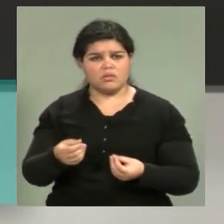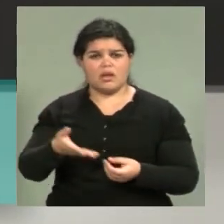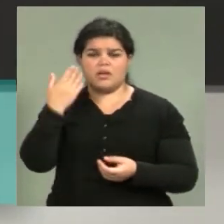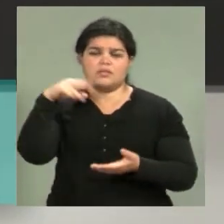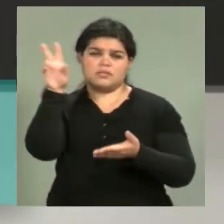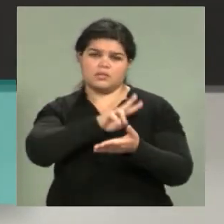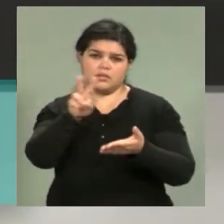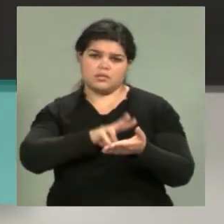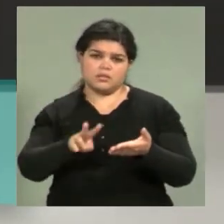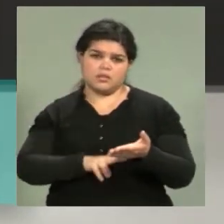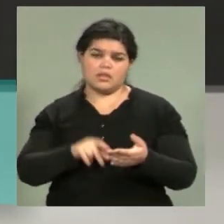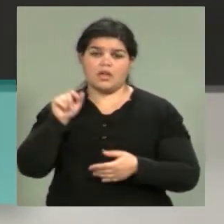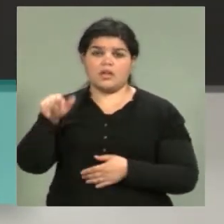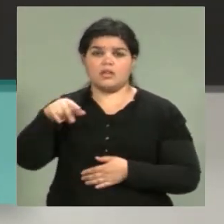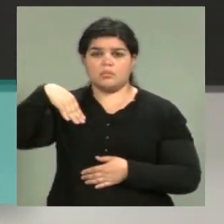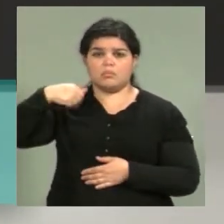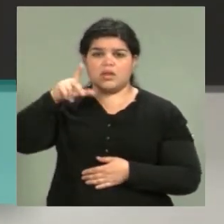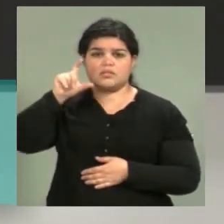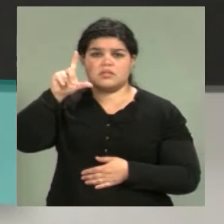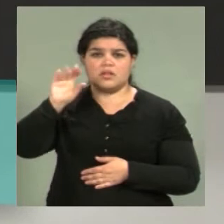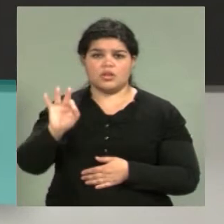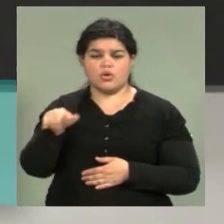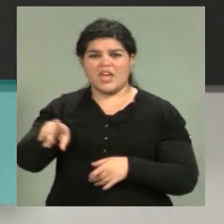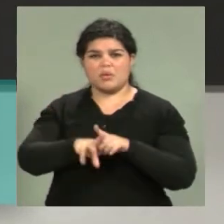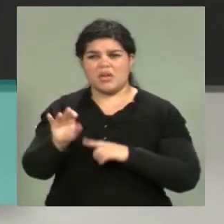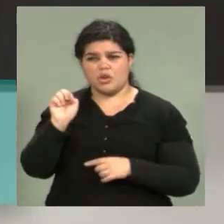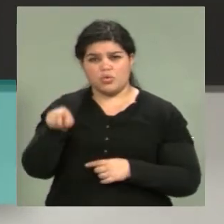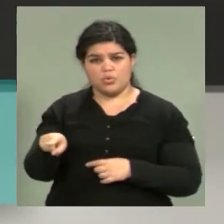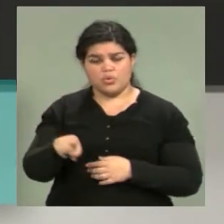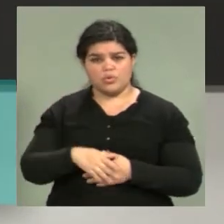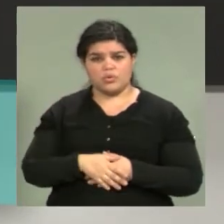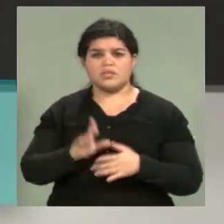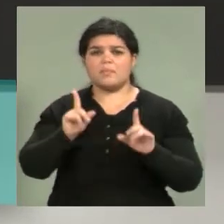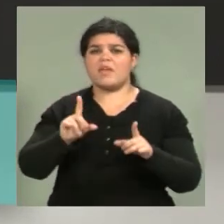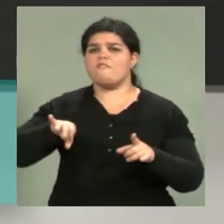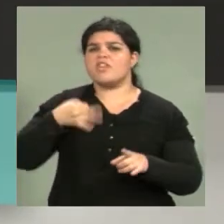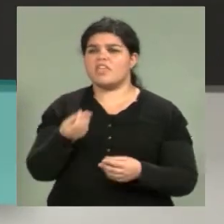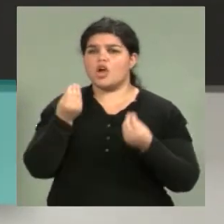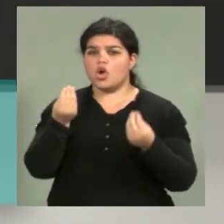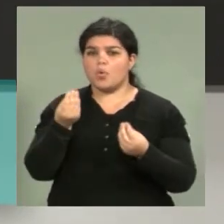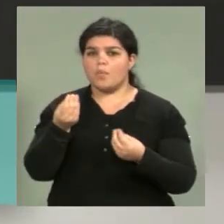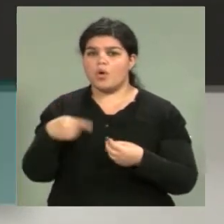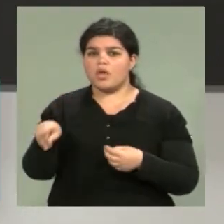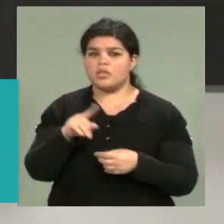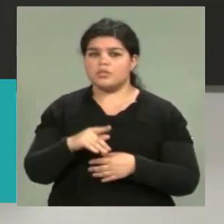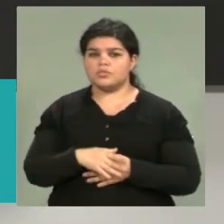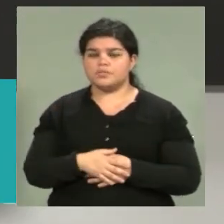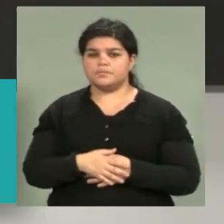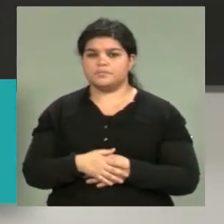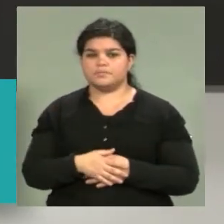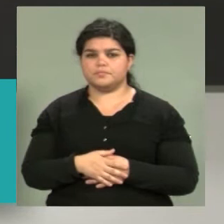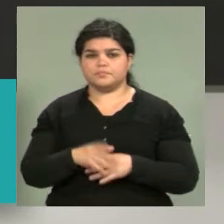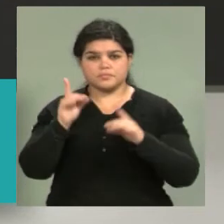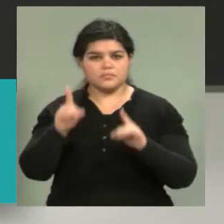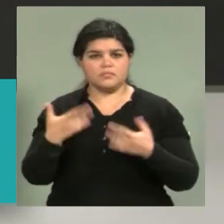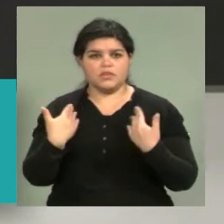notas que Marcelo, por lo que vos nos estás diciendo, por la concepción de vida que tenían ustedes también en su familia, también él podía